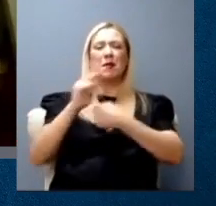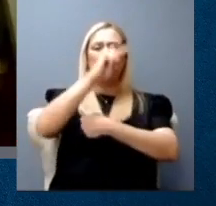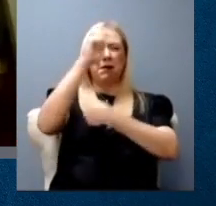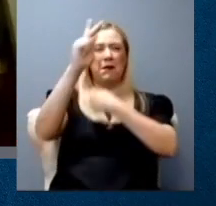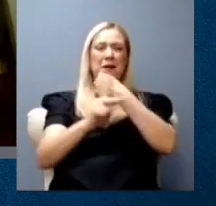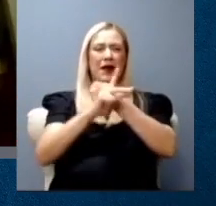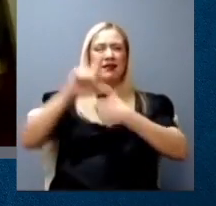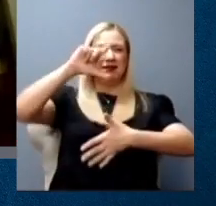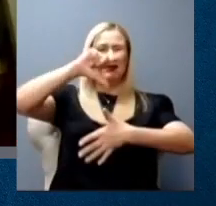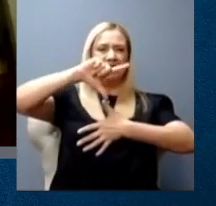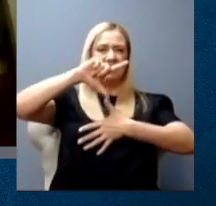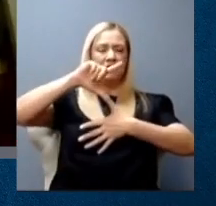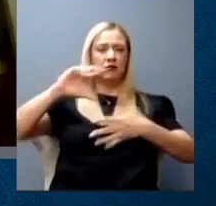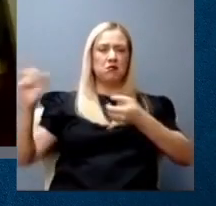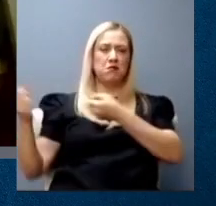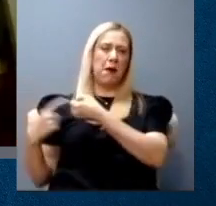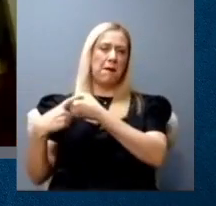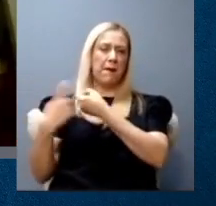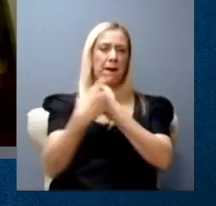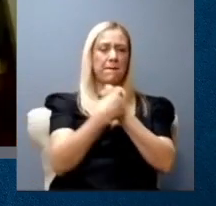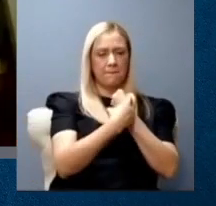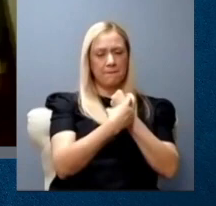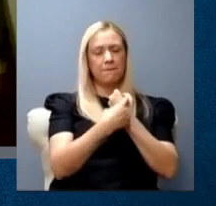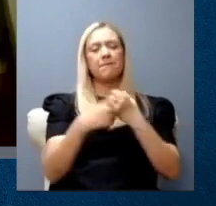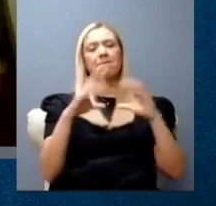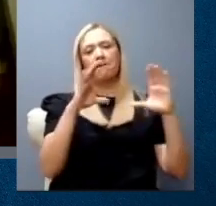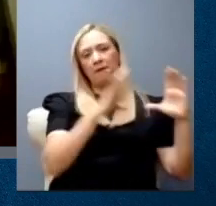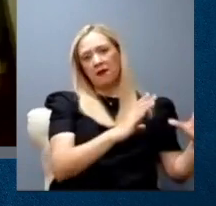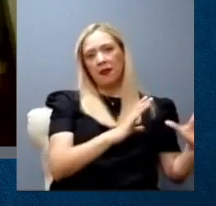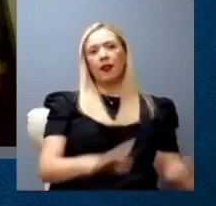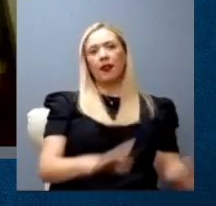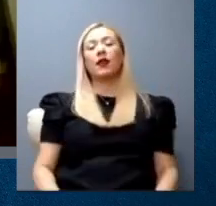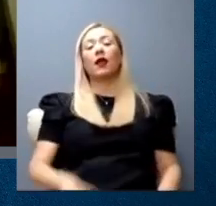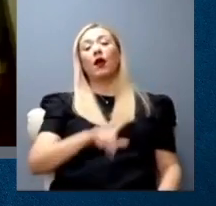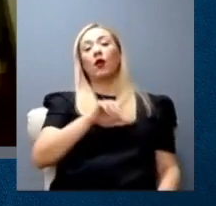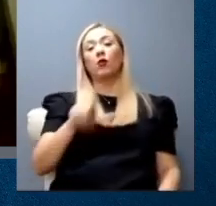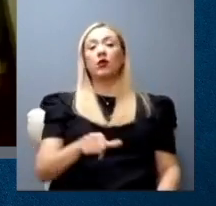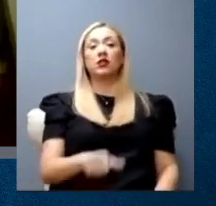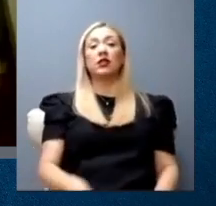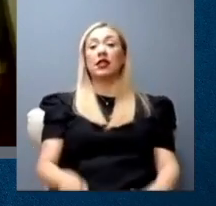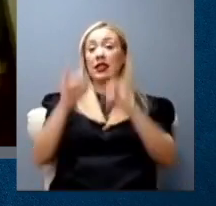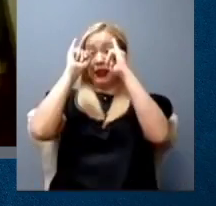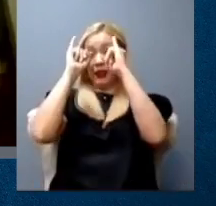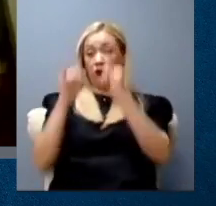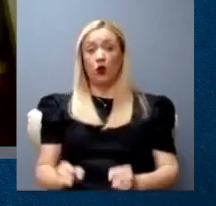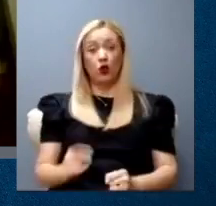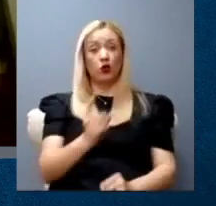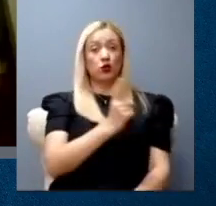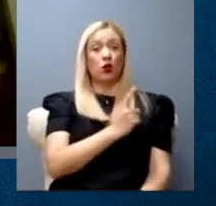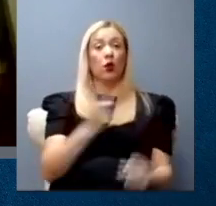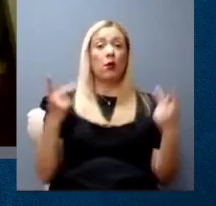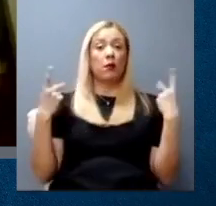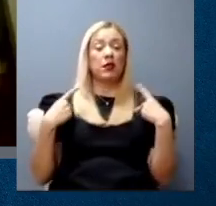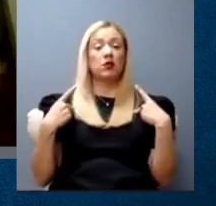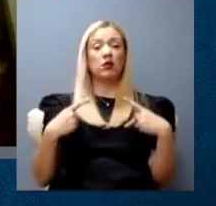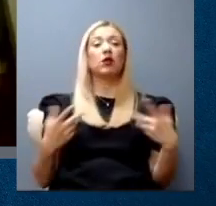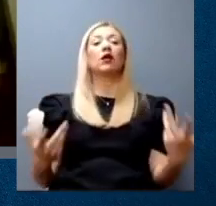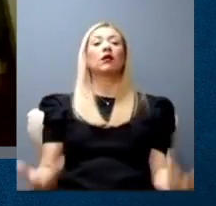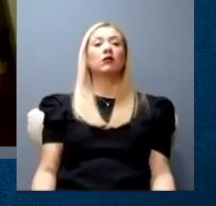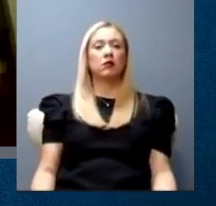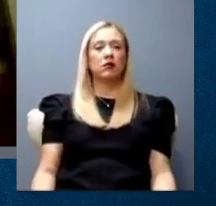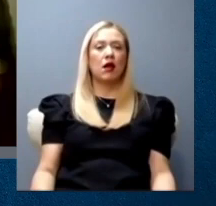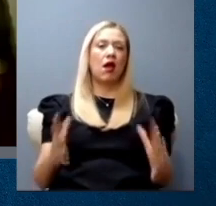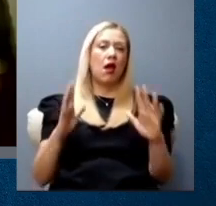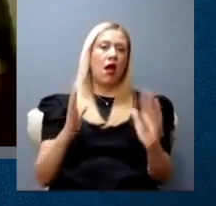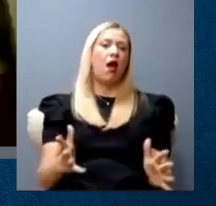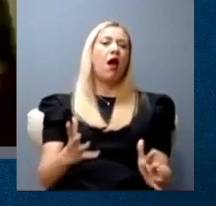los derechos humanos en la dimensión individual de los derechos del individuo ya adquieren carta de